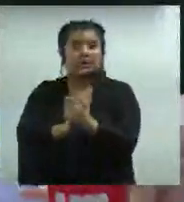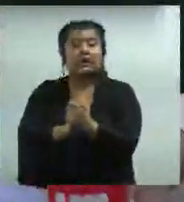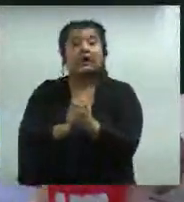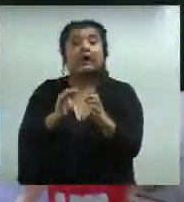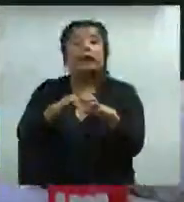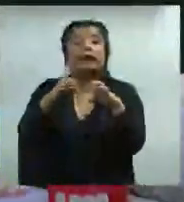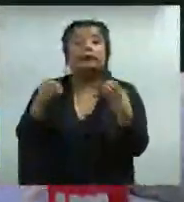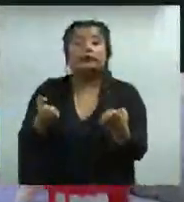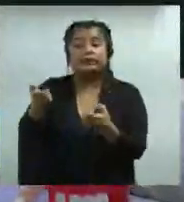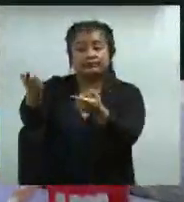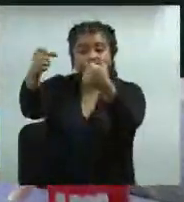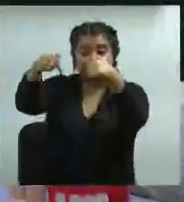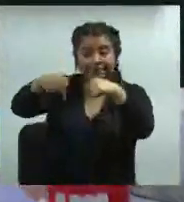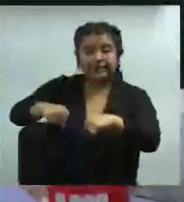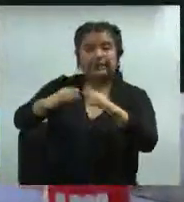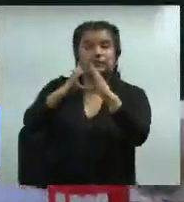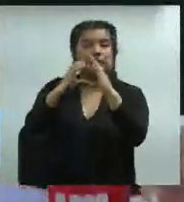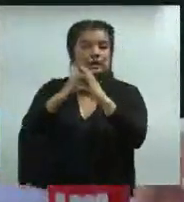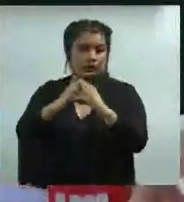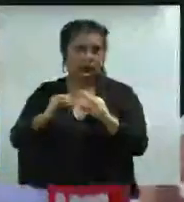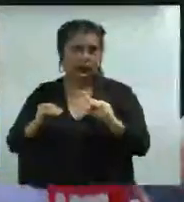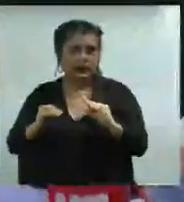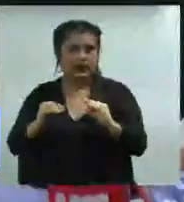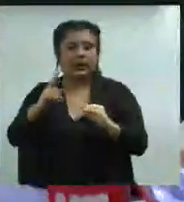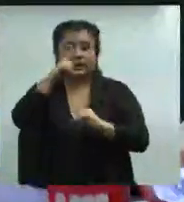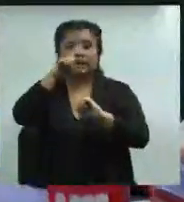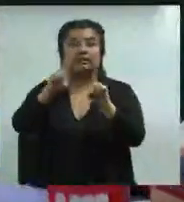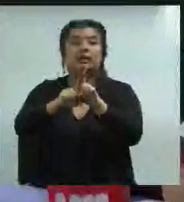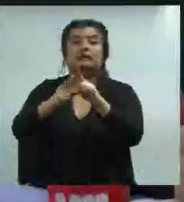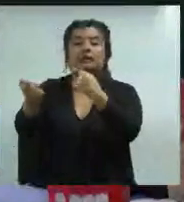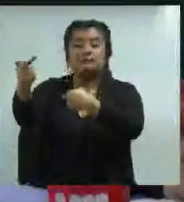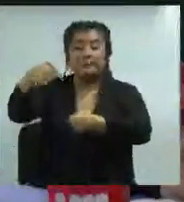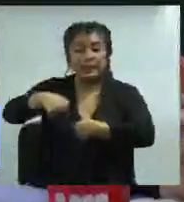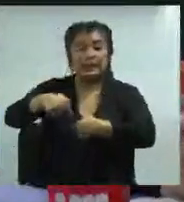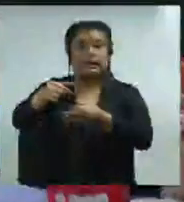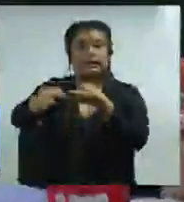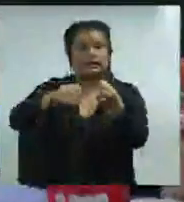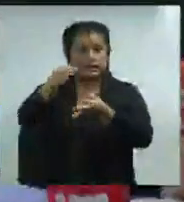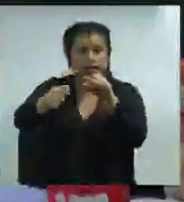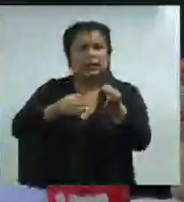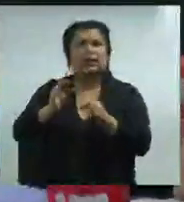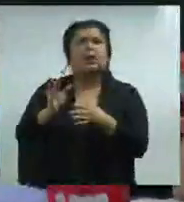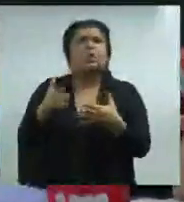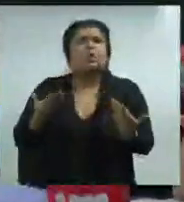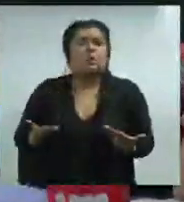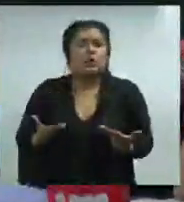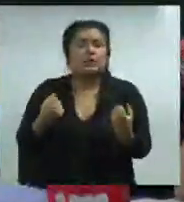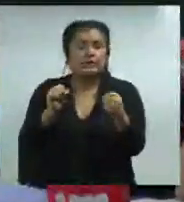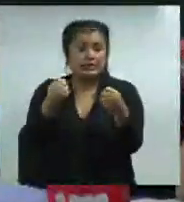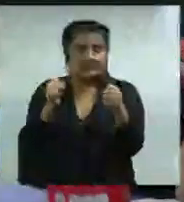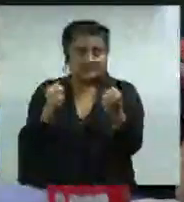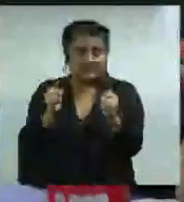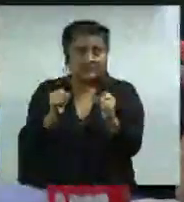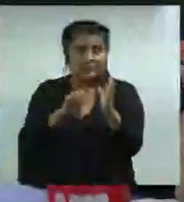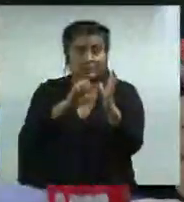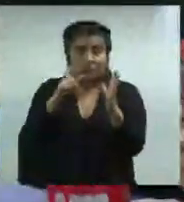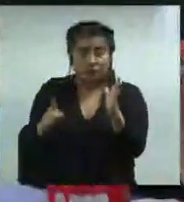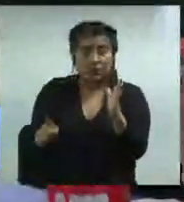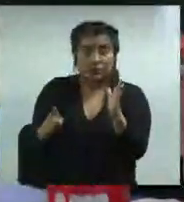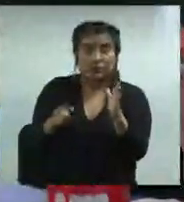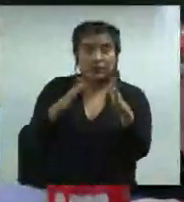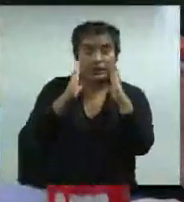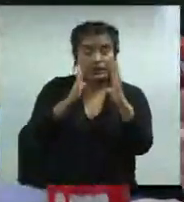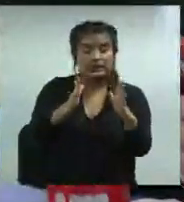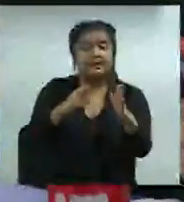pueda citar a esta instancia a la CONRED de pleno y que ellos vengan a explicar cuál es el papel y qué es lo que van a hacer y qué es lo que necesitan para